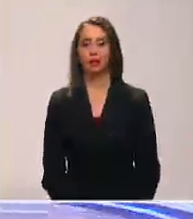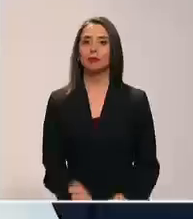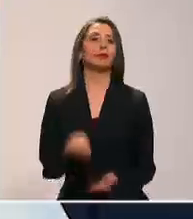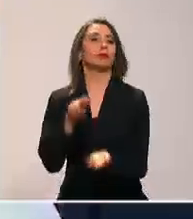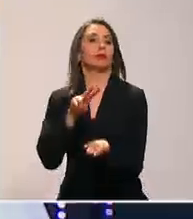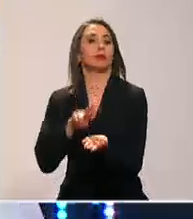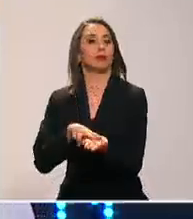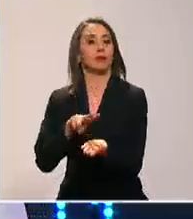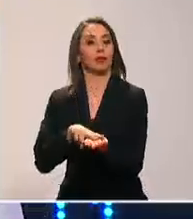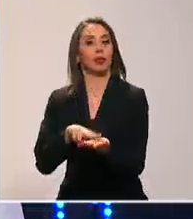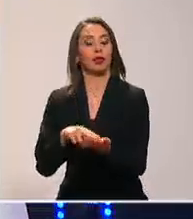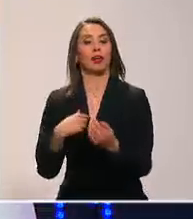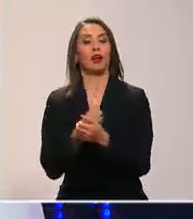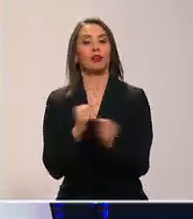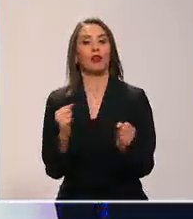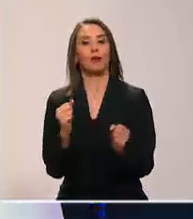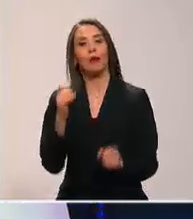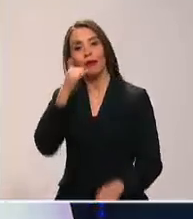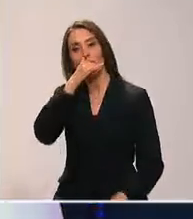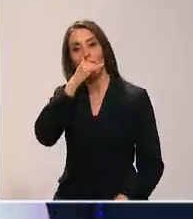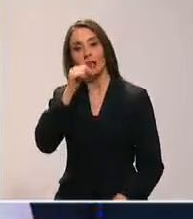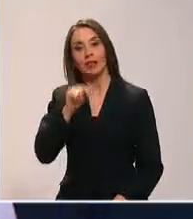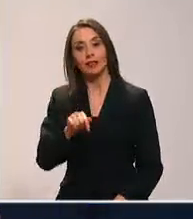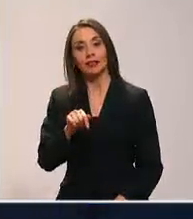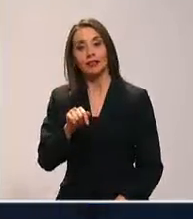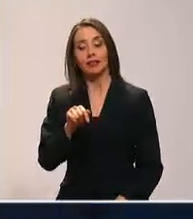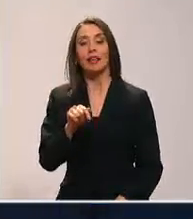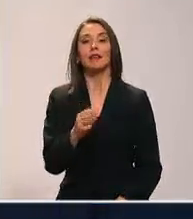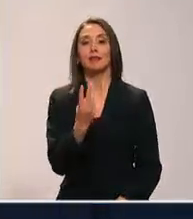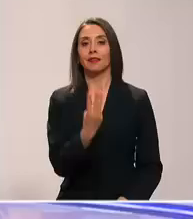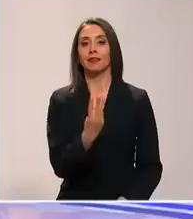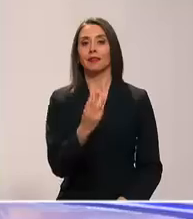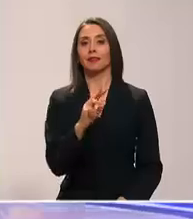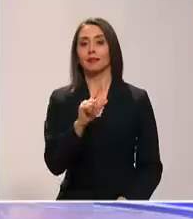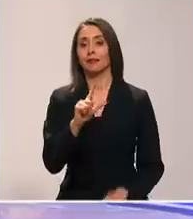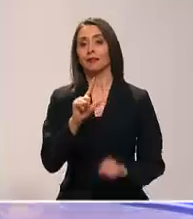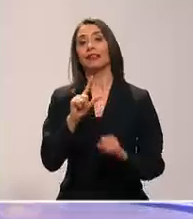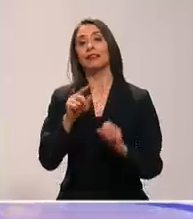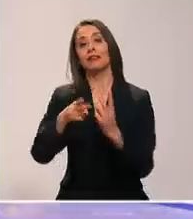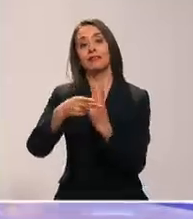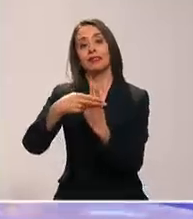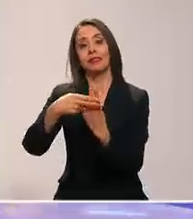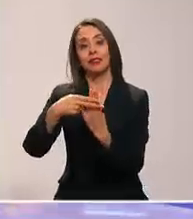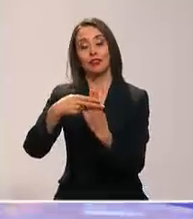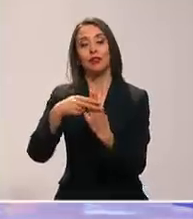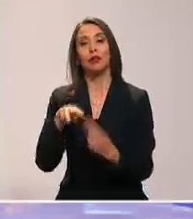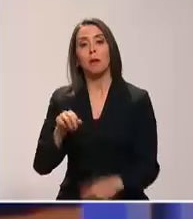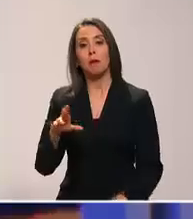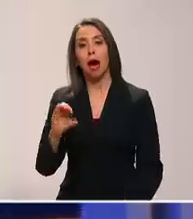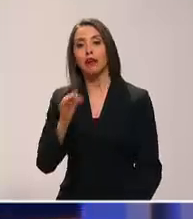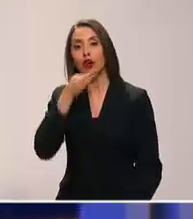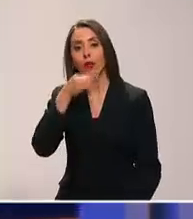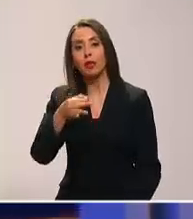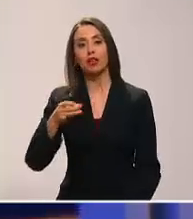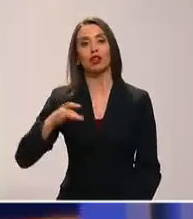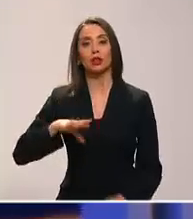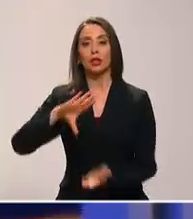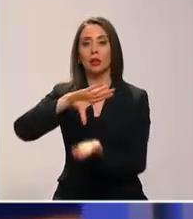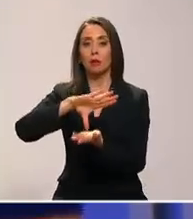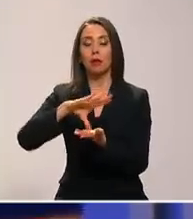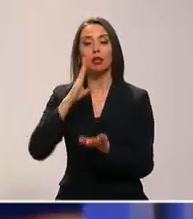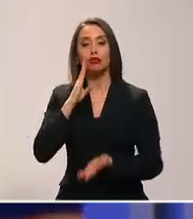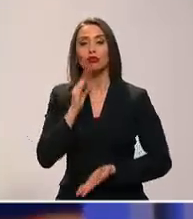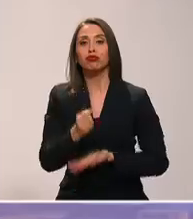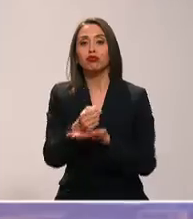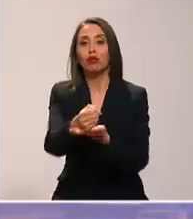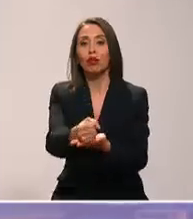La verdad es que no podía faltar a esta 27ª Teletón. Mario lo decía, Chile es un país